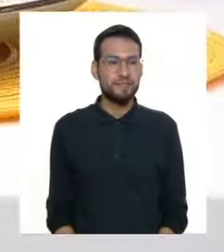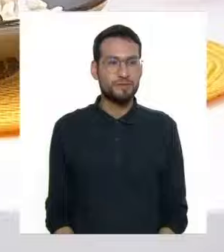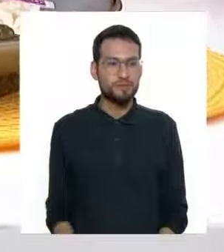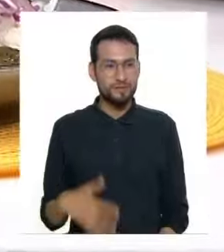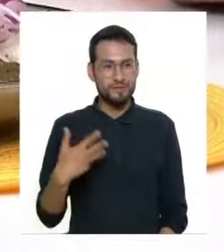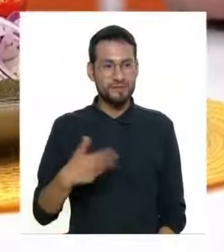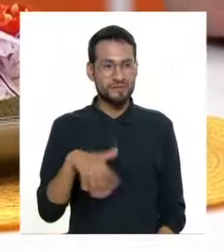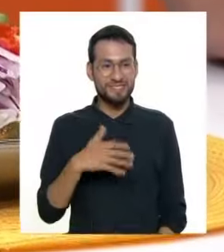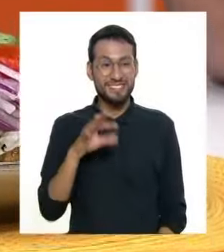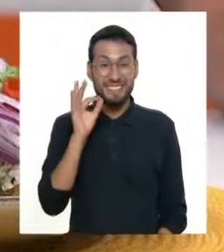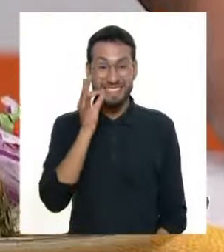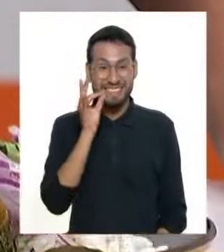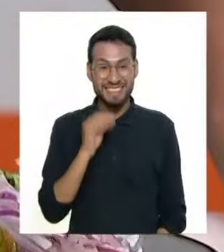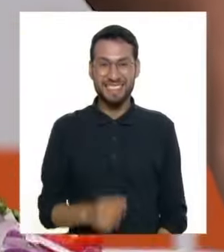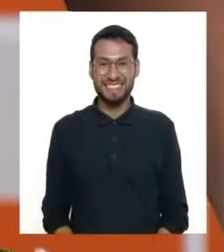Dios mío.